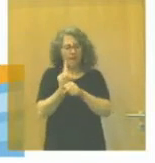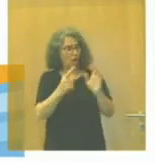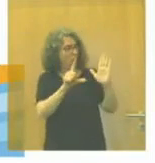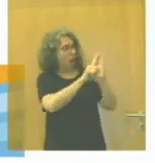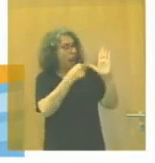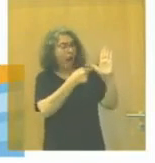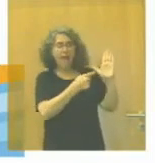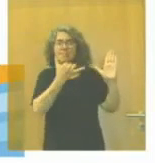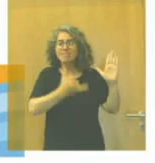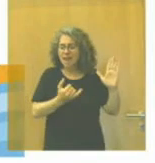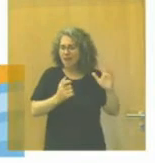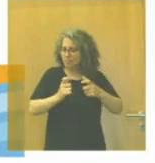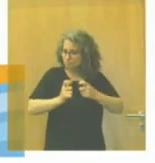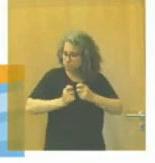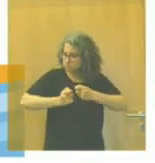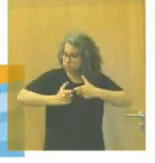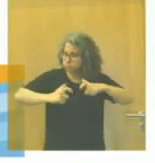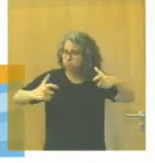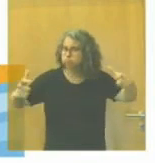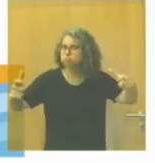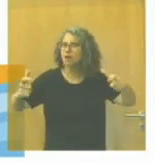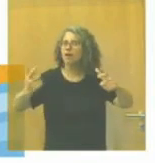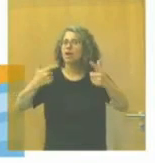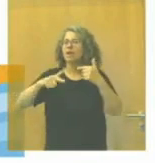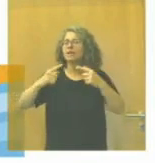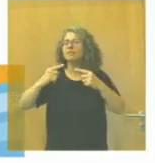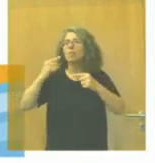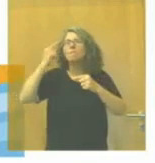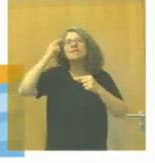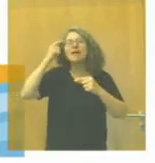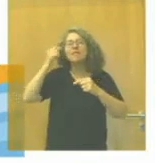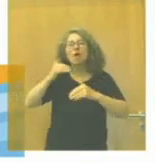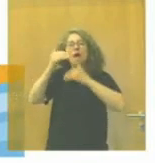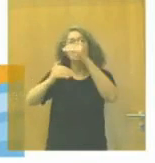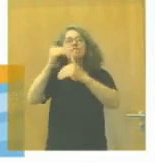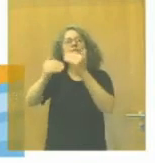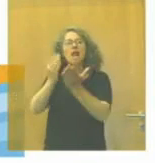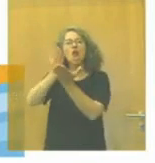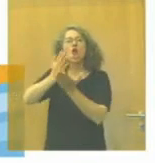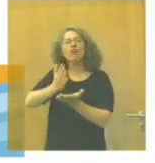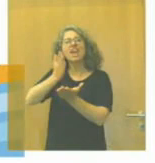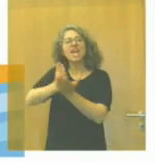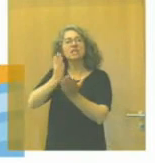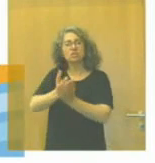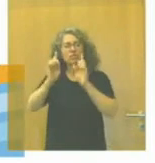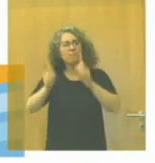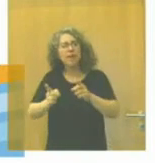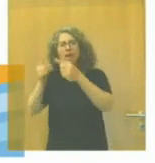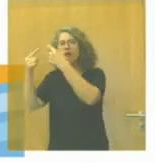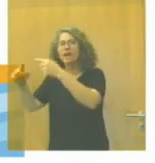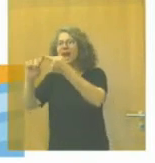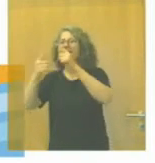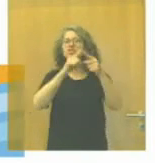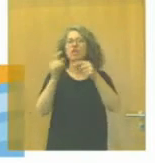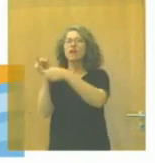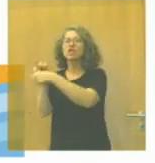una progresividad en lo que tiene que ver con los derechos, en lo que tiene que ver con la interinstitucionalidad, que tiene que